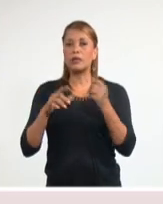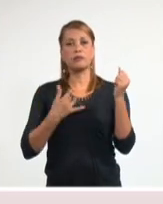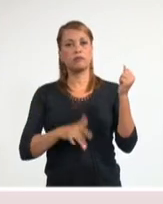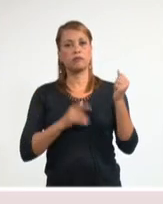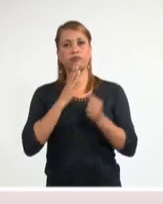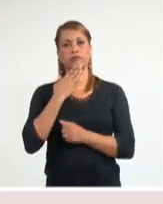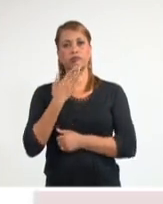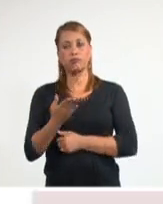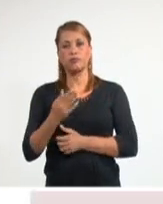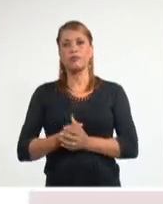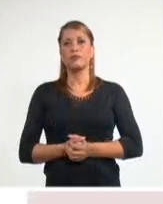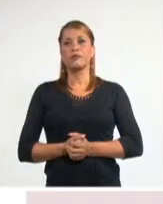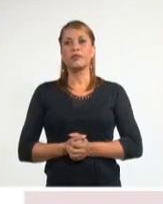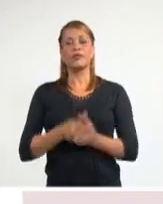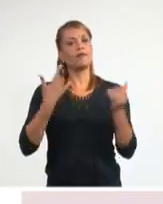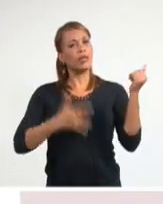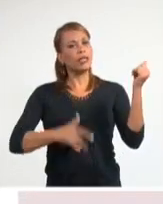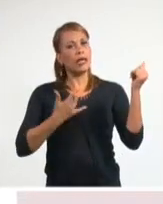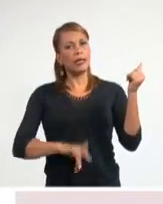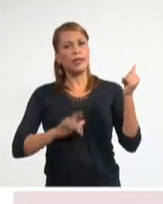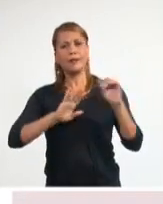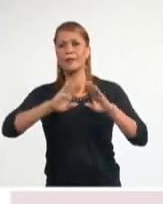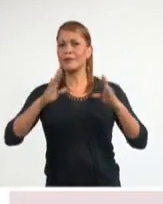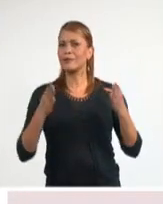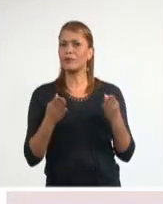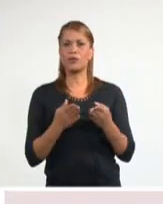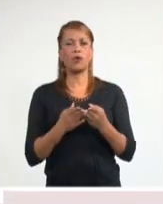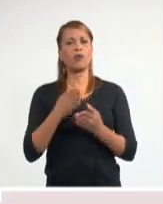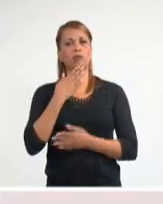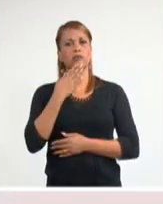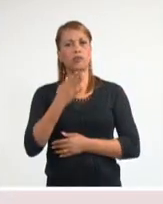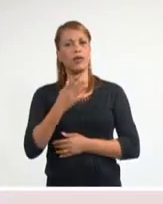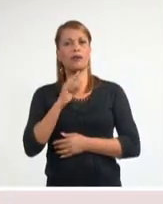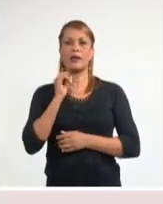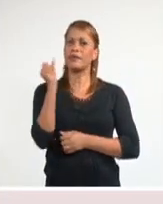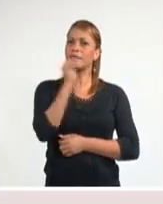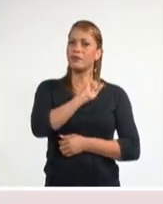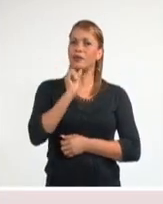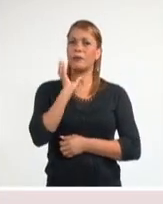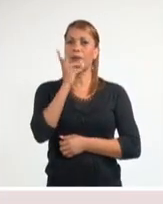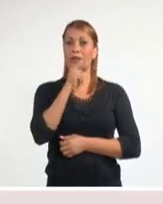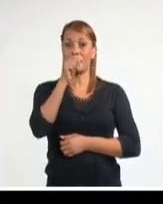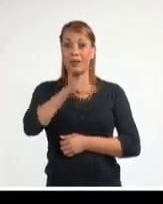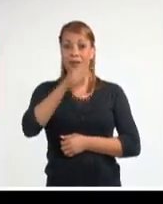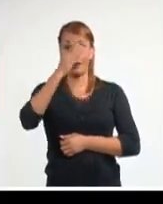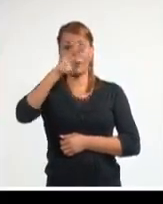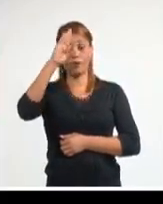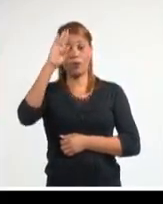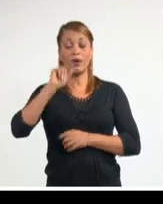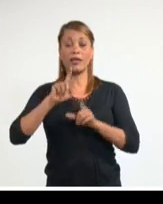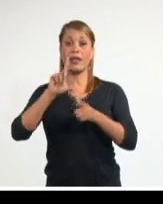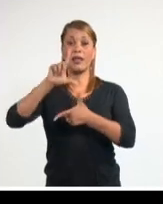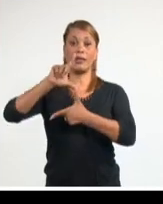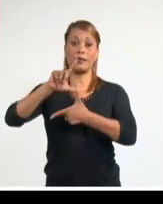un guitarrista además cargado de una expresividad que sentó pautas en arte en Cuba y en toda